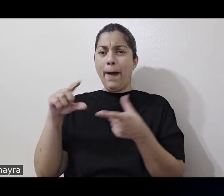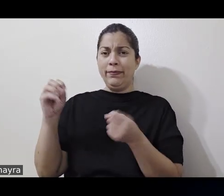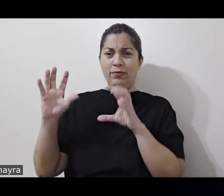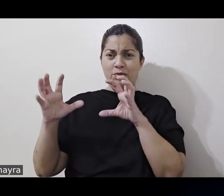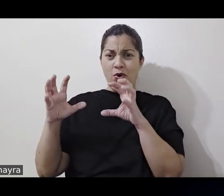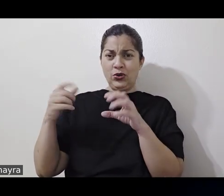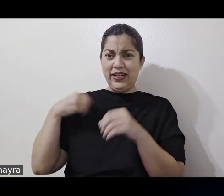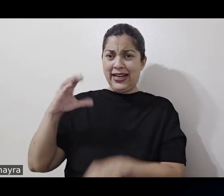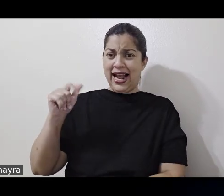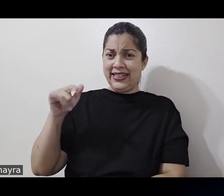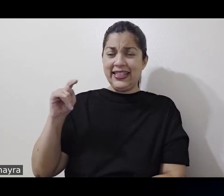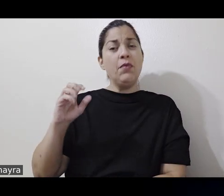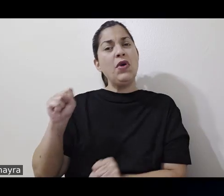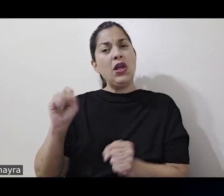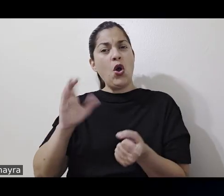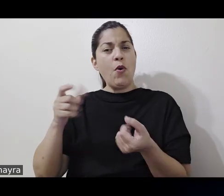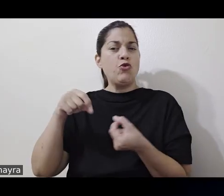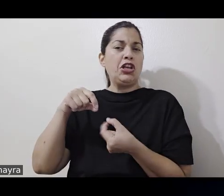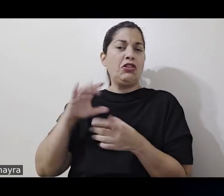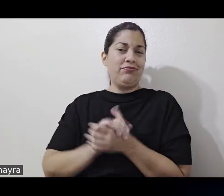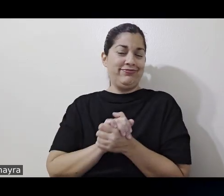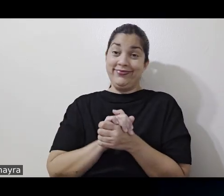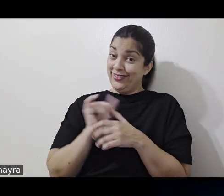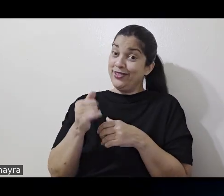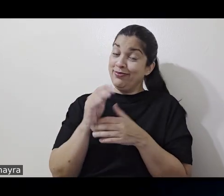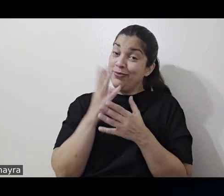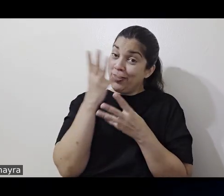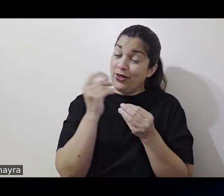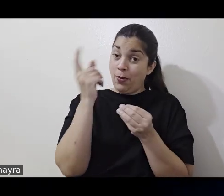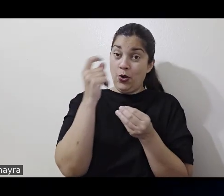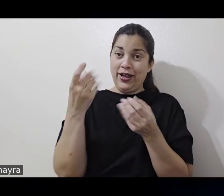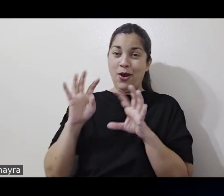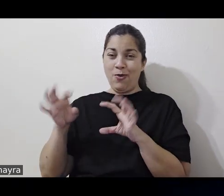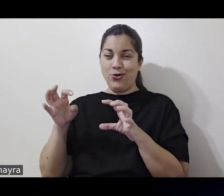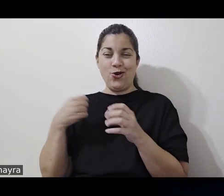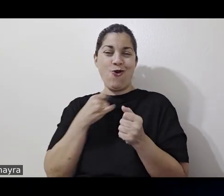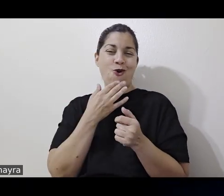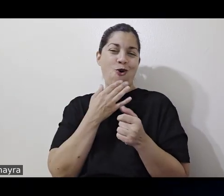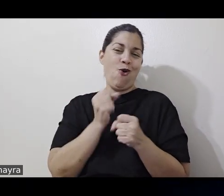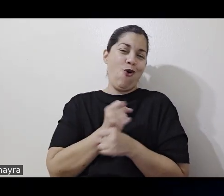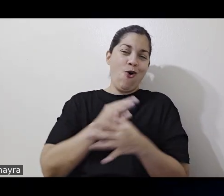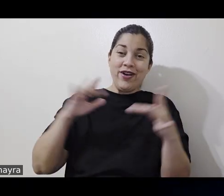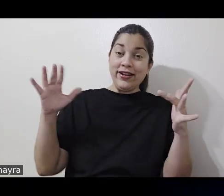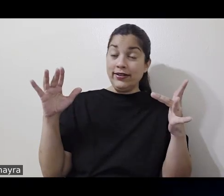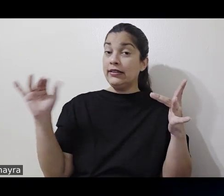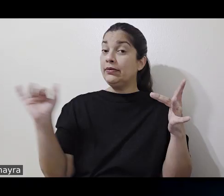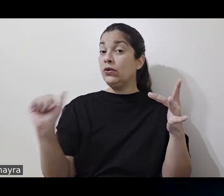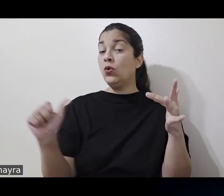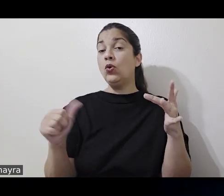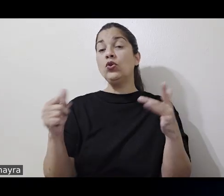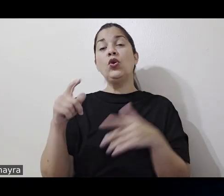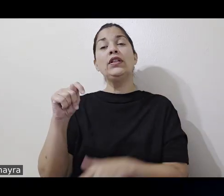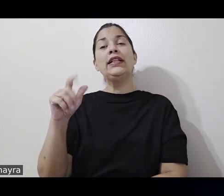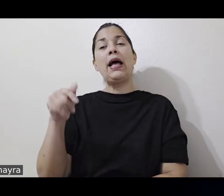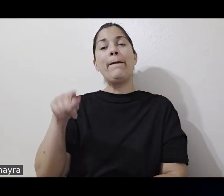Se podría hacer como algo animado, que sería muy bonito porque las criaturas serían bien coloridas. Y hay uno que es